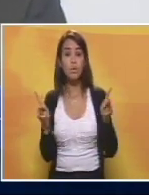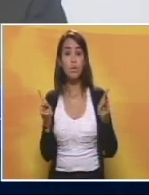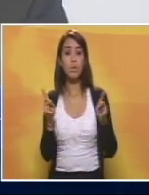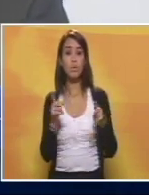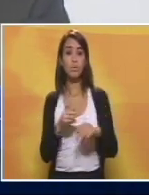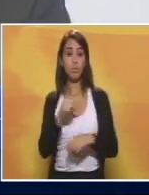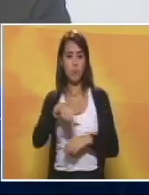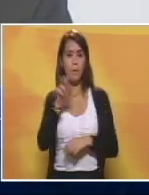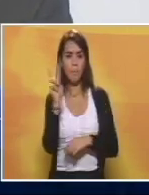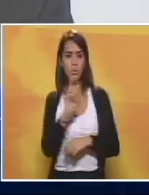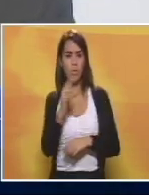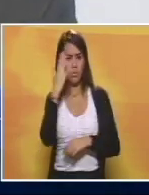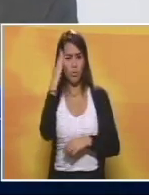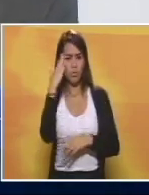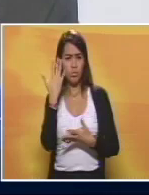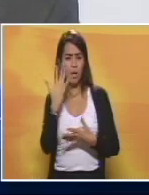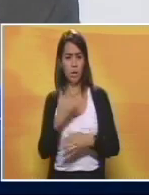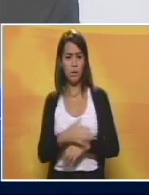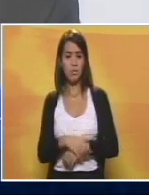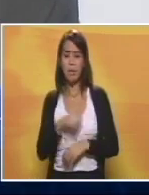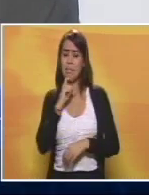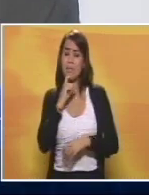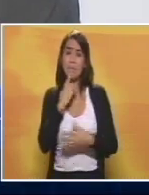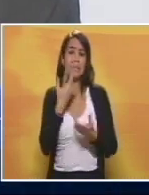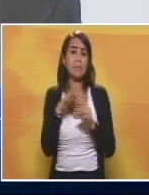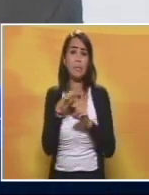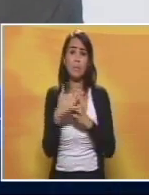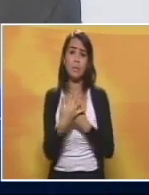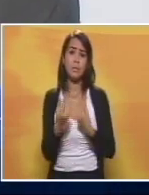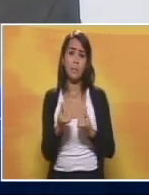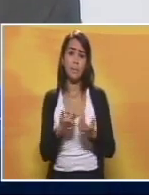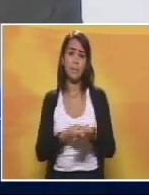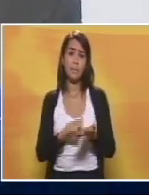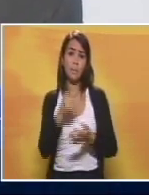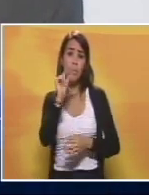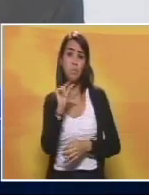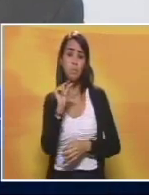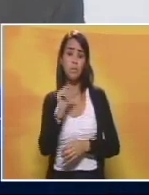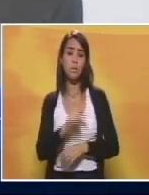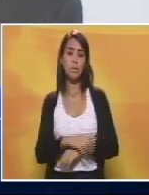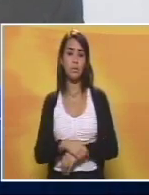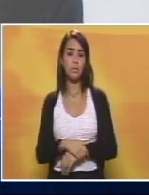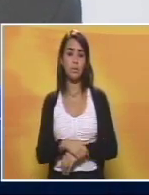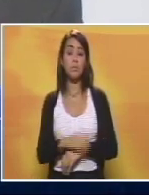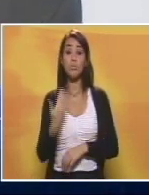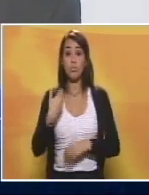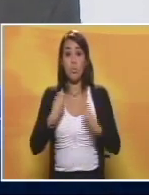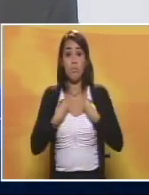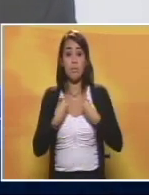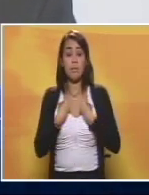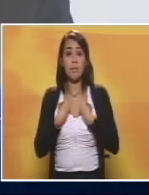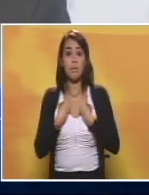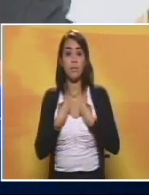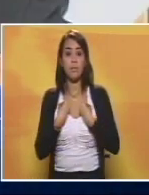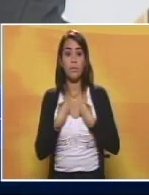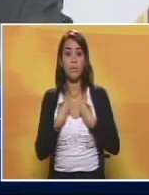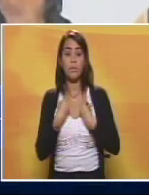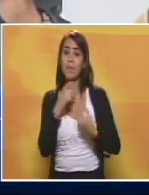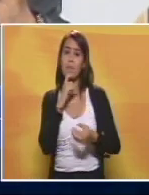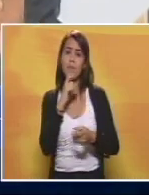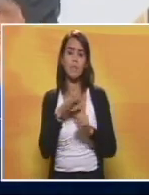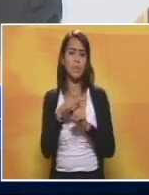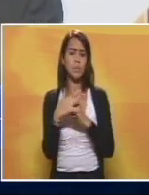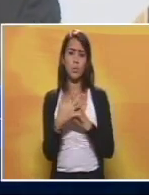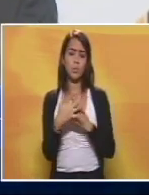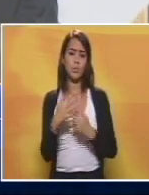país yo sé lo que es parir yo sé porque he vivido pariendo el pueblo